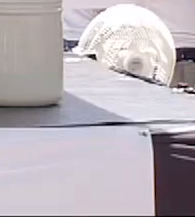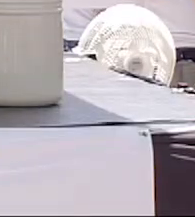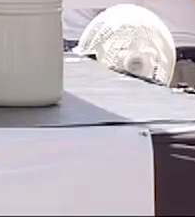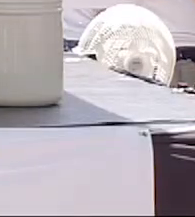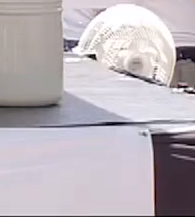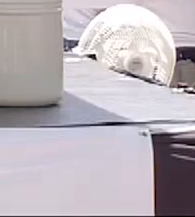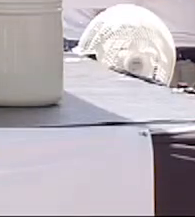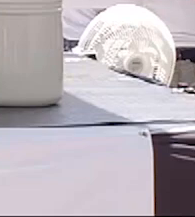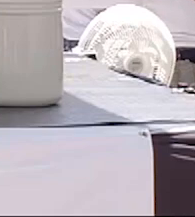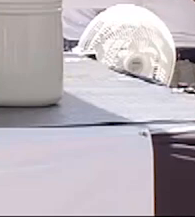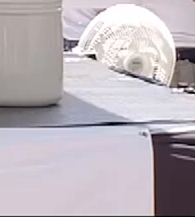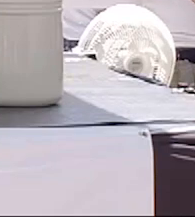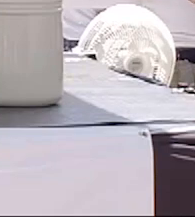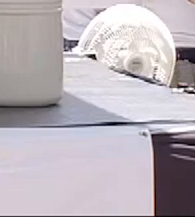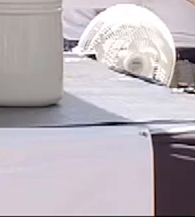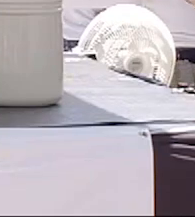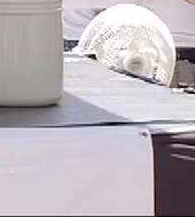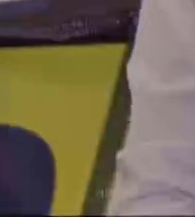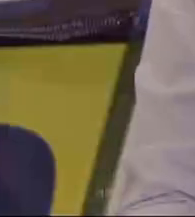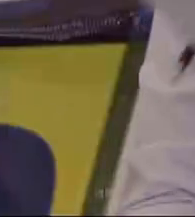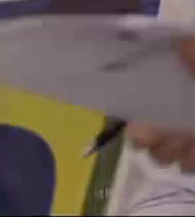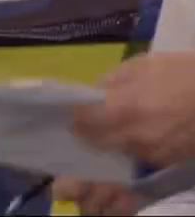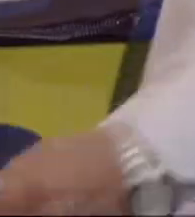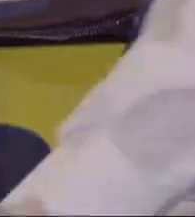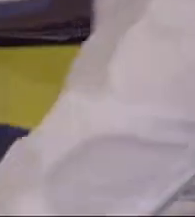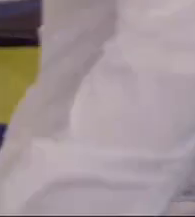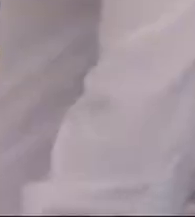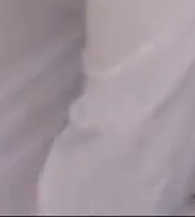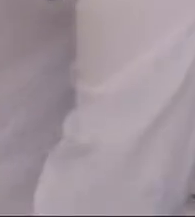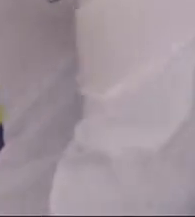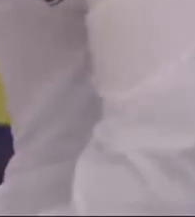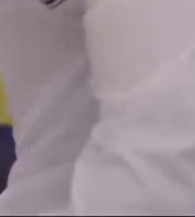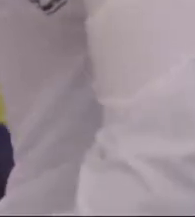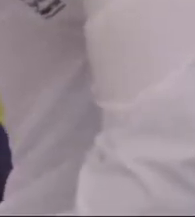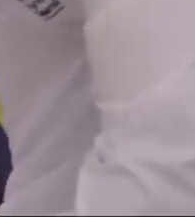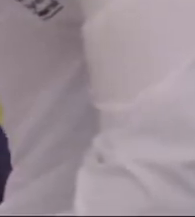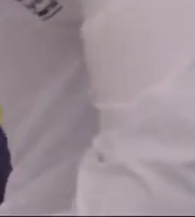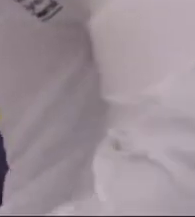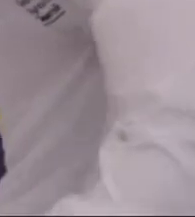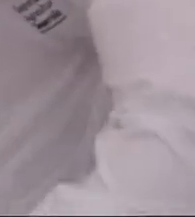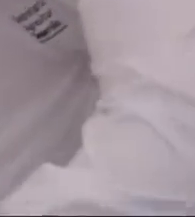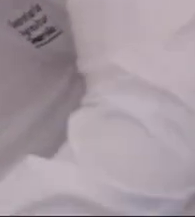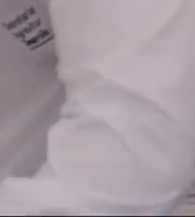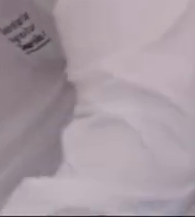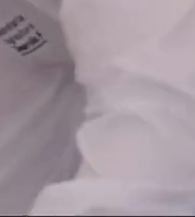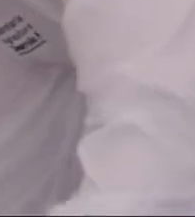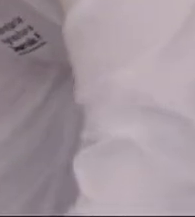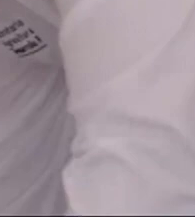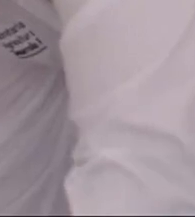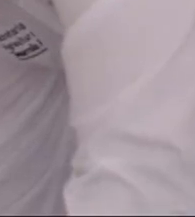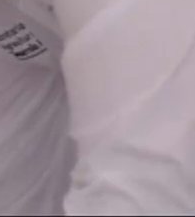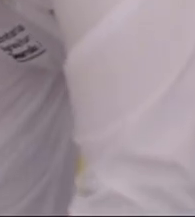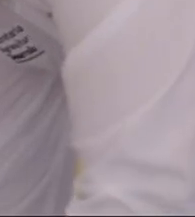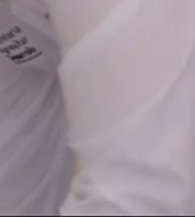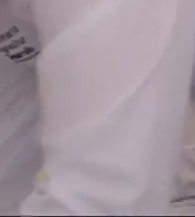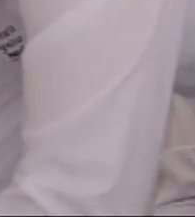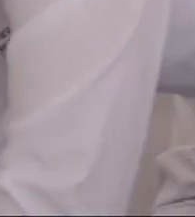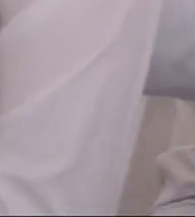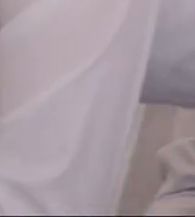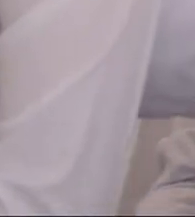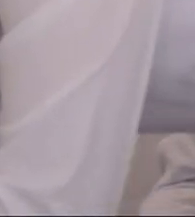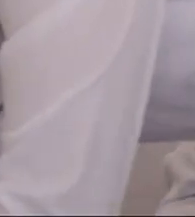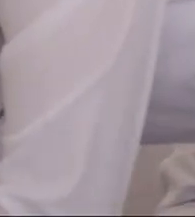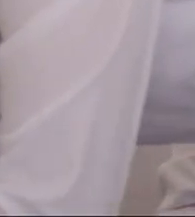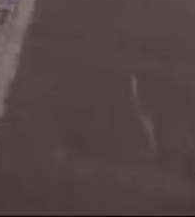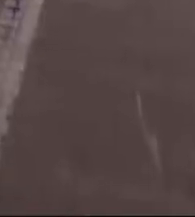convenio que materializa las intenciones ya en la práctica de que estamos firmando este convenio.